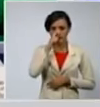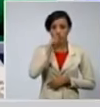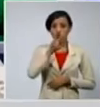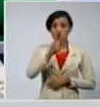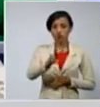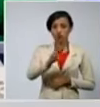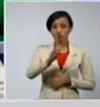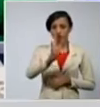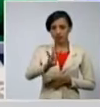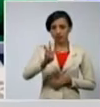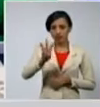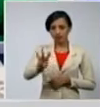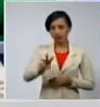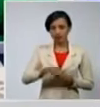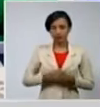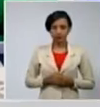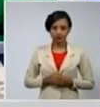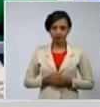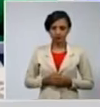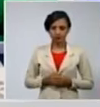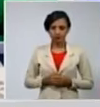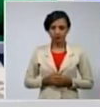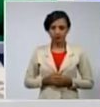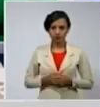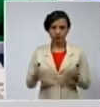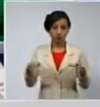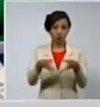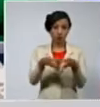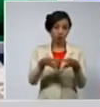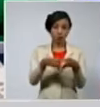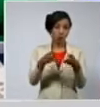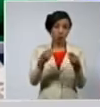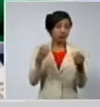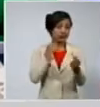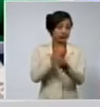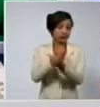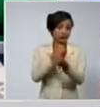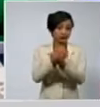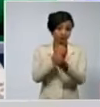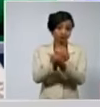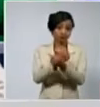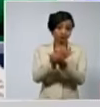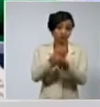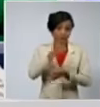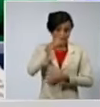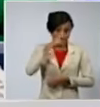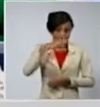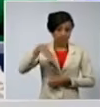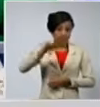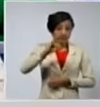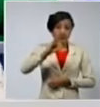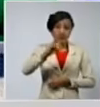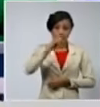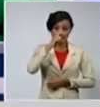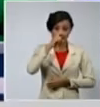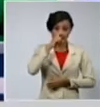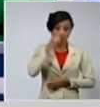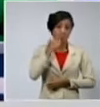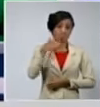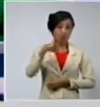233, y en el grupo de mucho riesgo también, de más de 60 años,